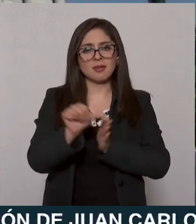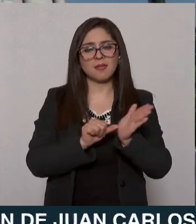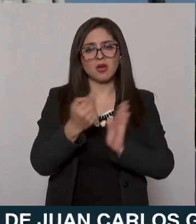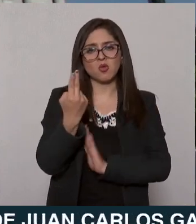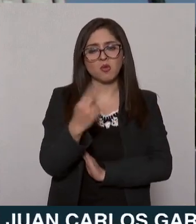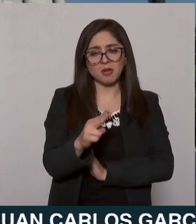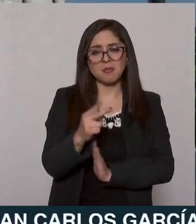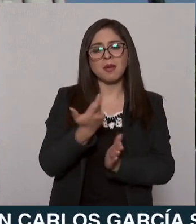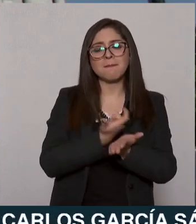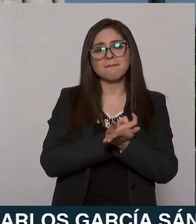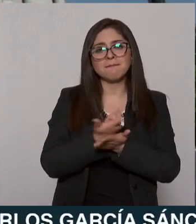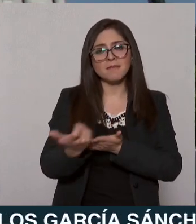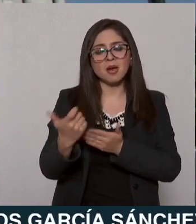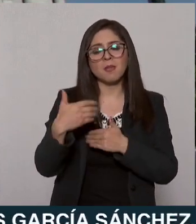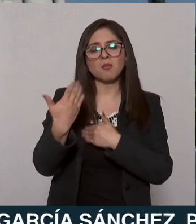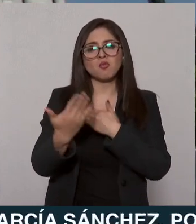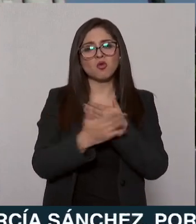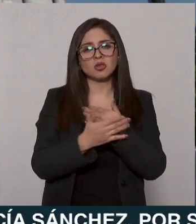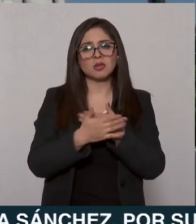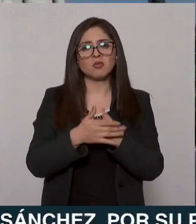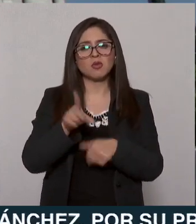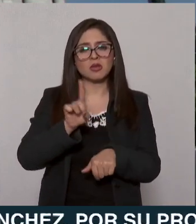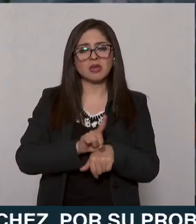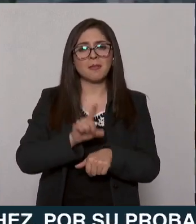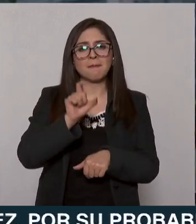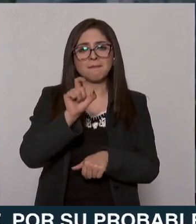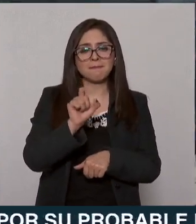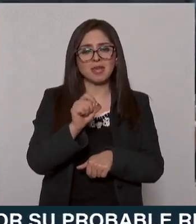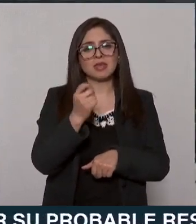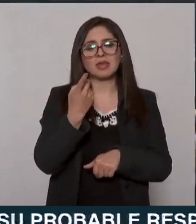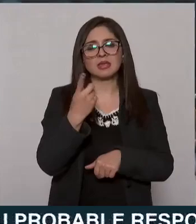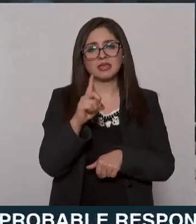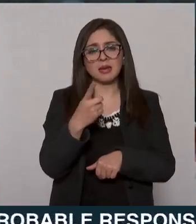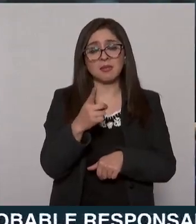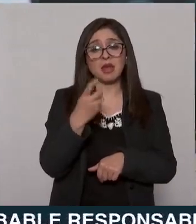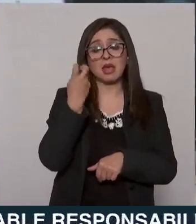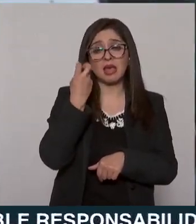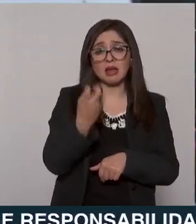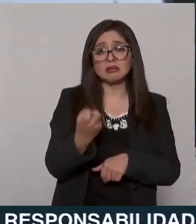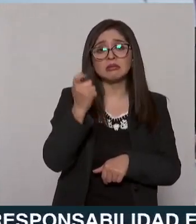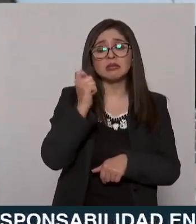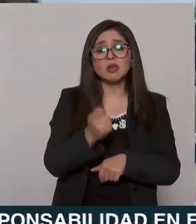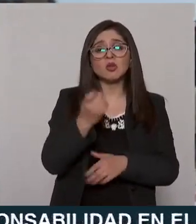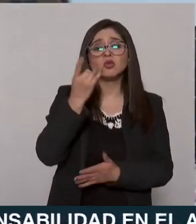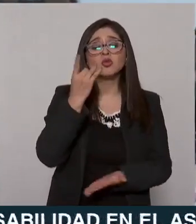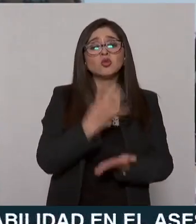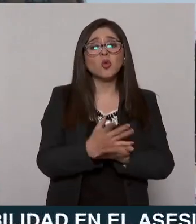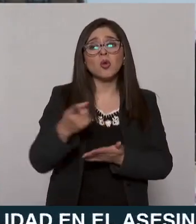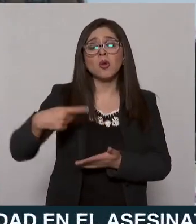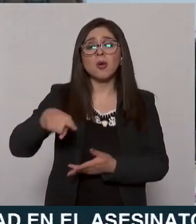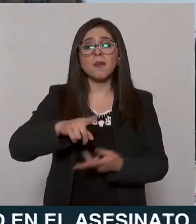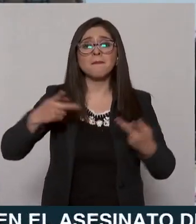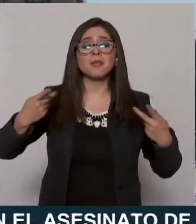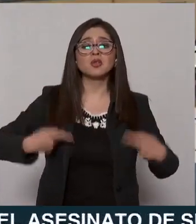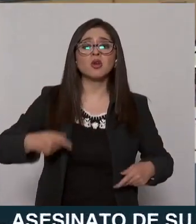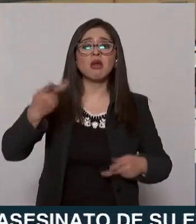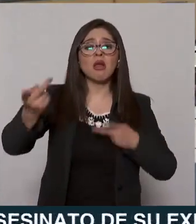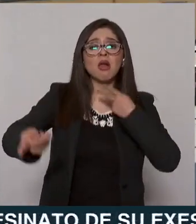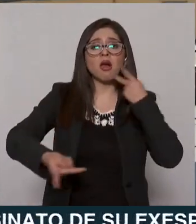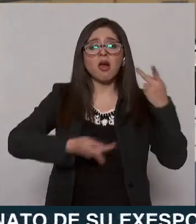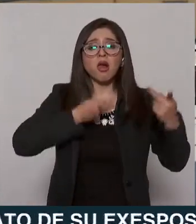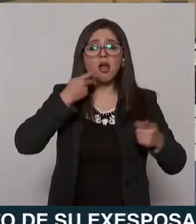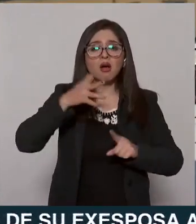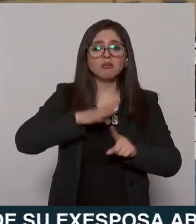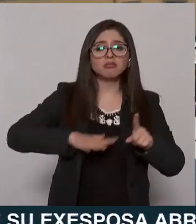el 20 del mes siguiente, que es el 20 de diciembre, y esto solamente fue un rumor entre diversos trabajadores, lo